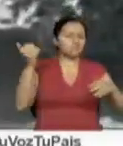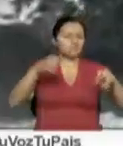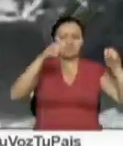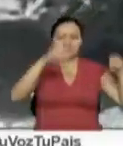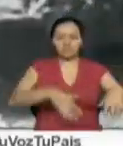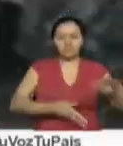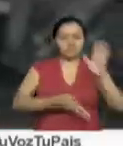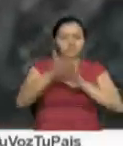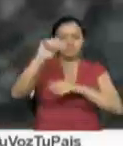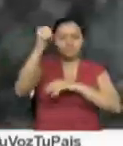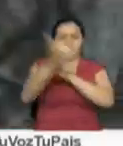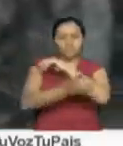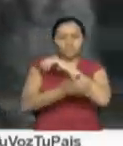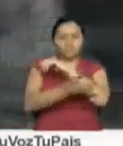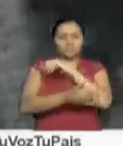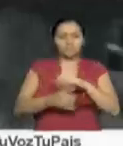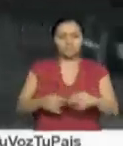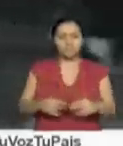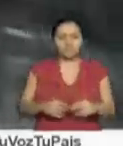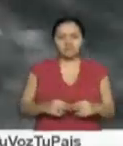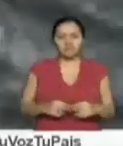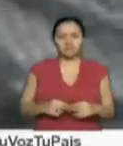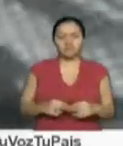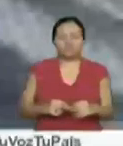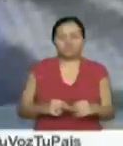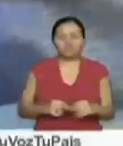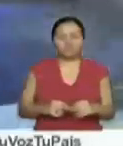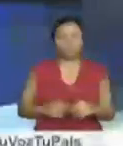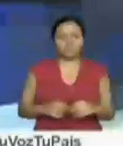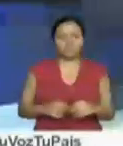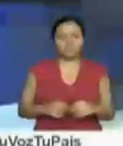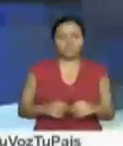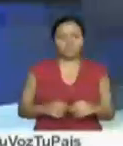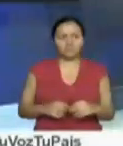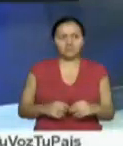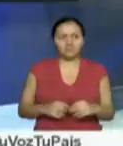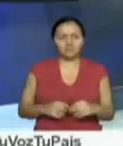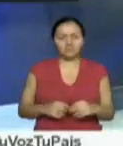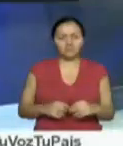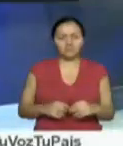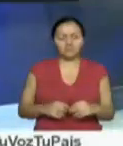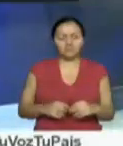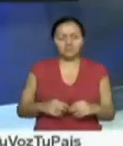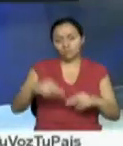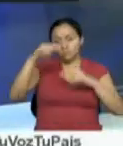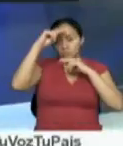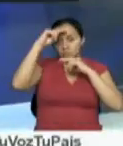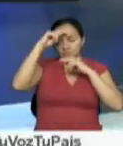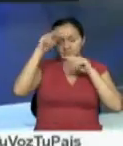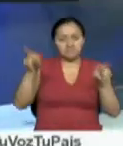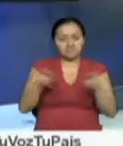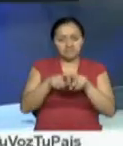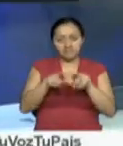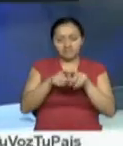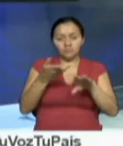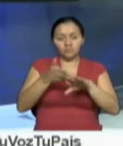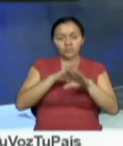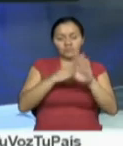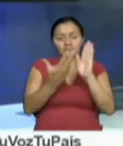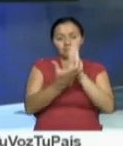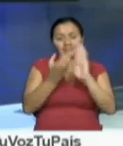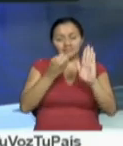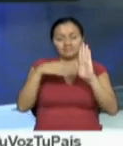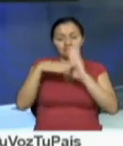país. Carolina Díaz, Noticiero Ciudadano. Sin cambiar de noticia a propósito del feriado bancario y